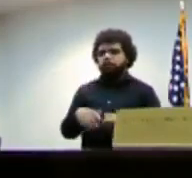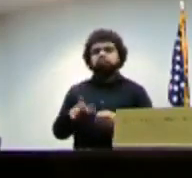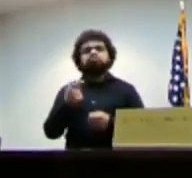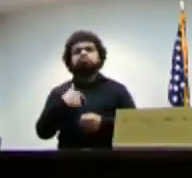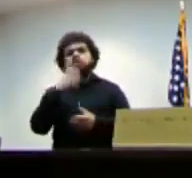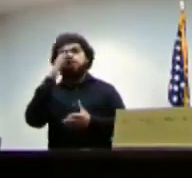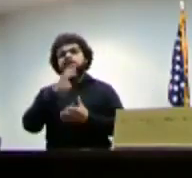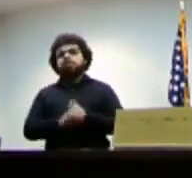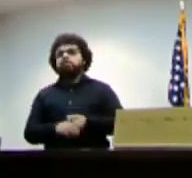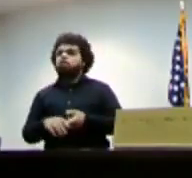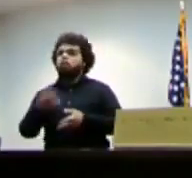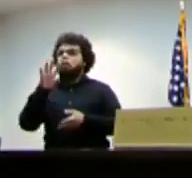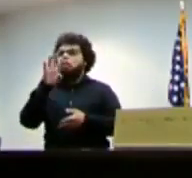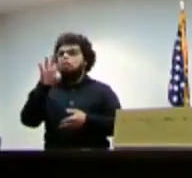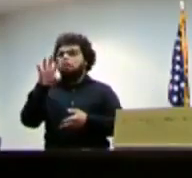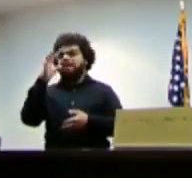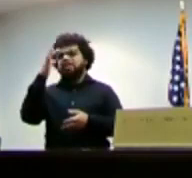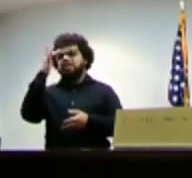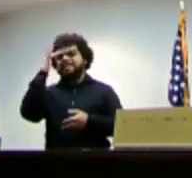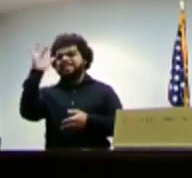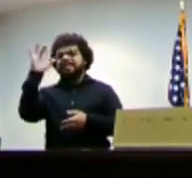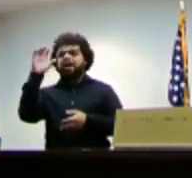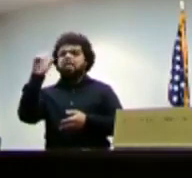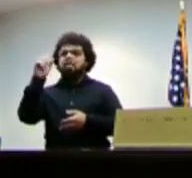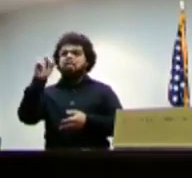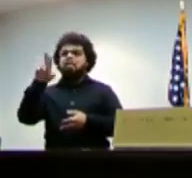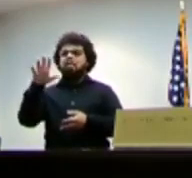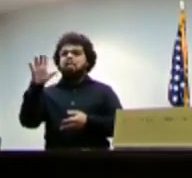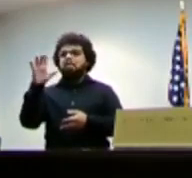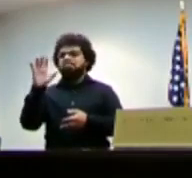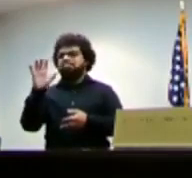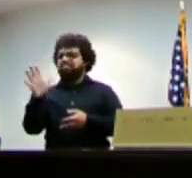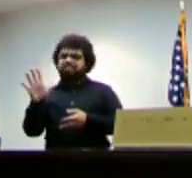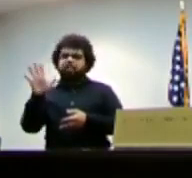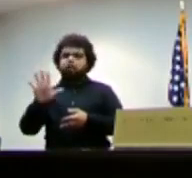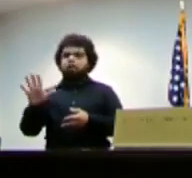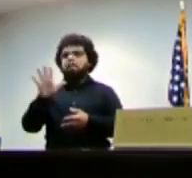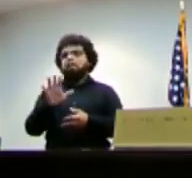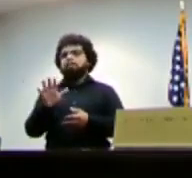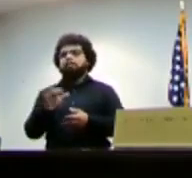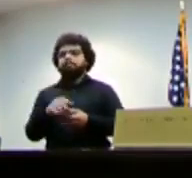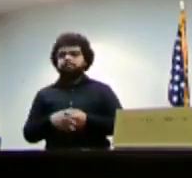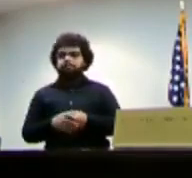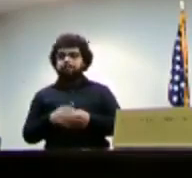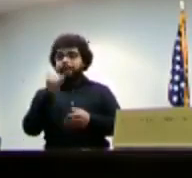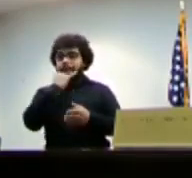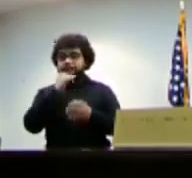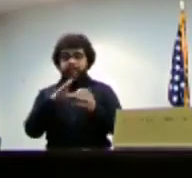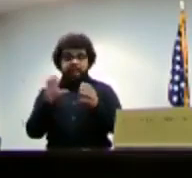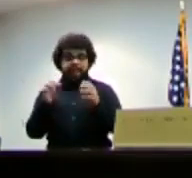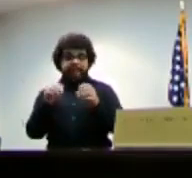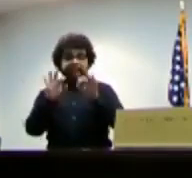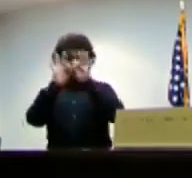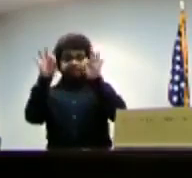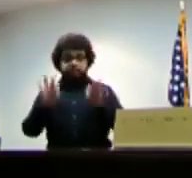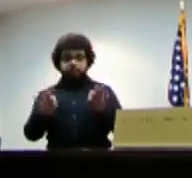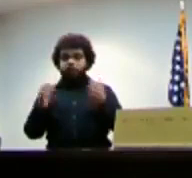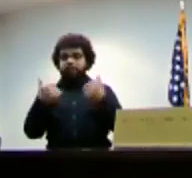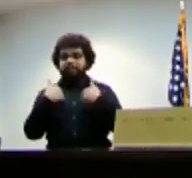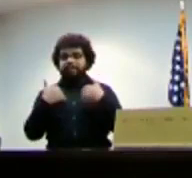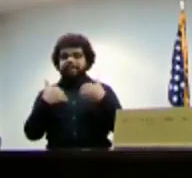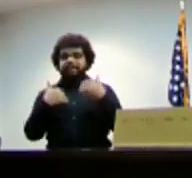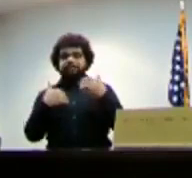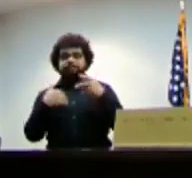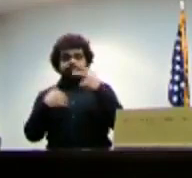4 centavos y medio, casi 5 centavos más o menos. ¿Por kilovatio hora? Sí. Entonces, ¿qué pasa? Esa misma tarifa provee para que el gasto